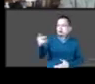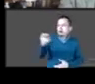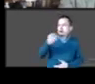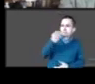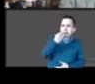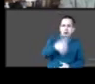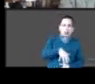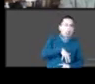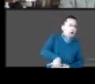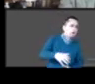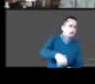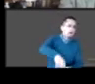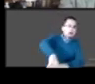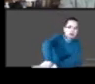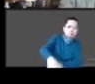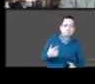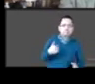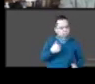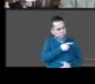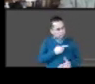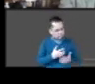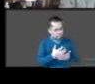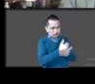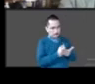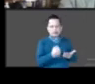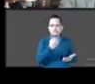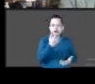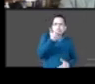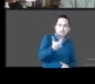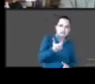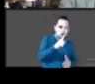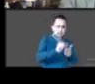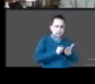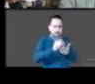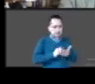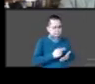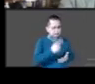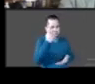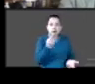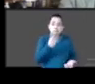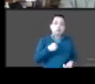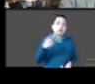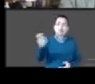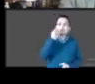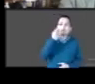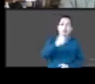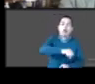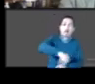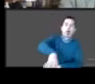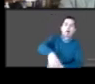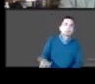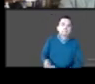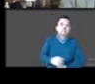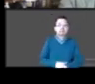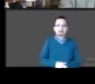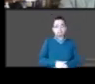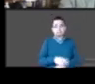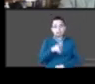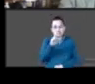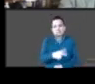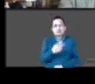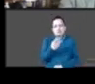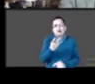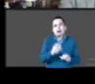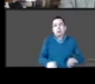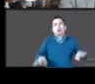mensual fijo pues es que abandonan las escuelas pero lo enlazo también con el planteamiento que exponía Mario